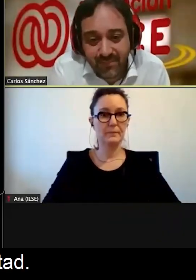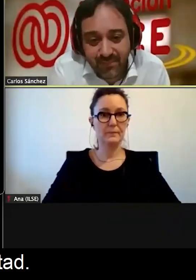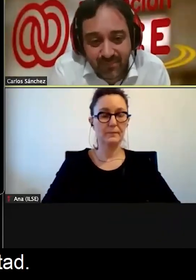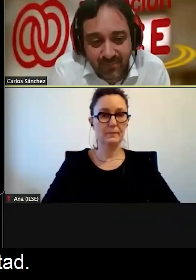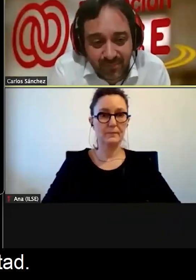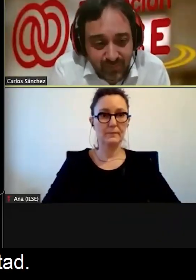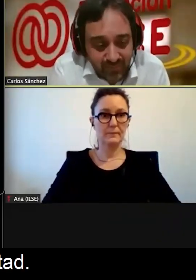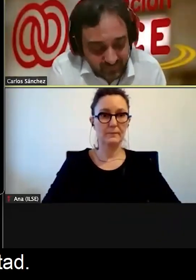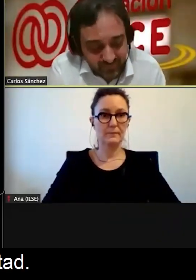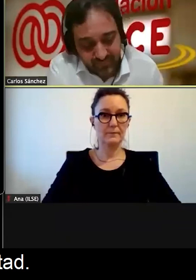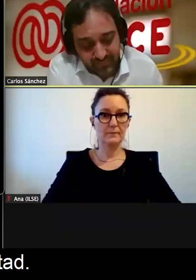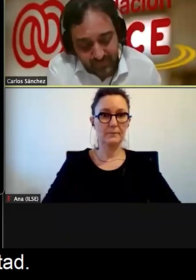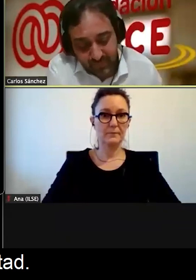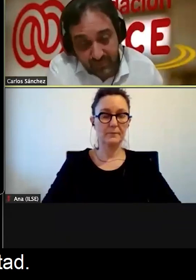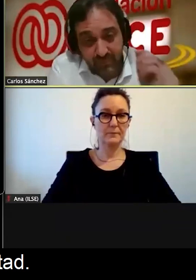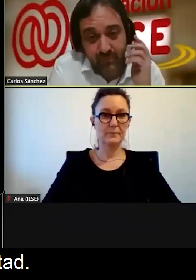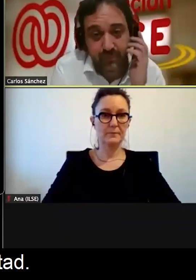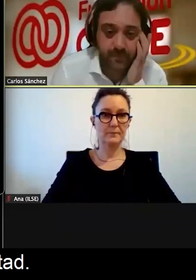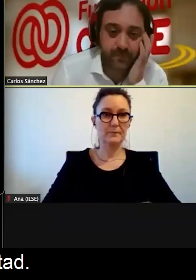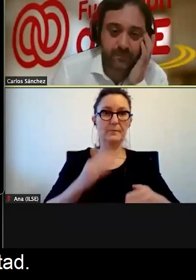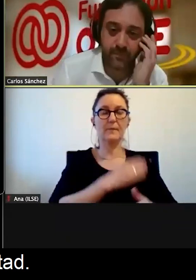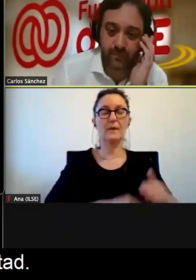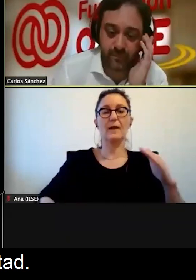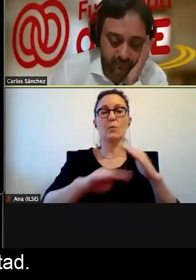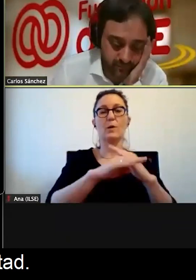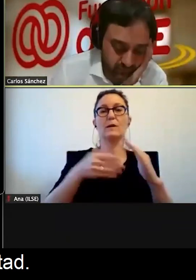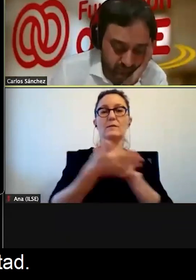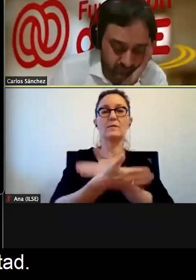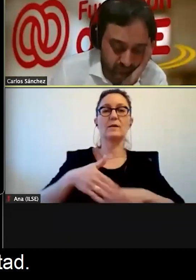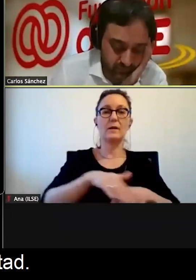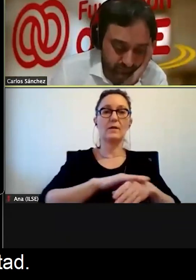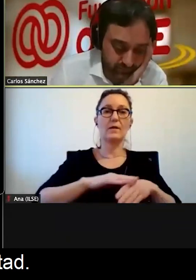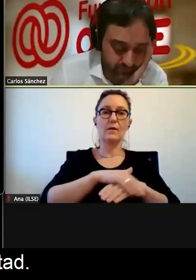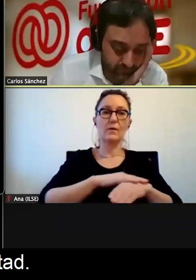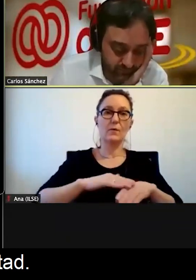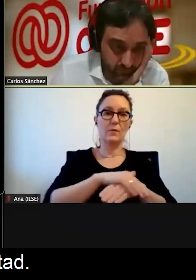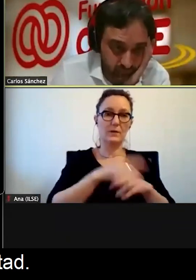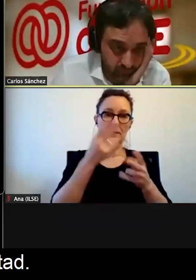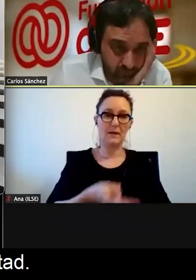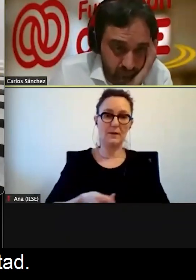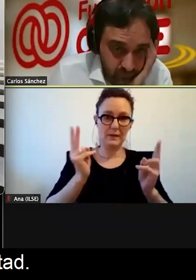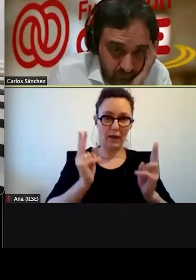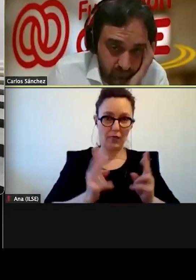La igualdad es el alma de la libertad. Francis Wright.